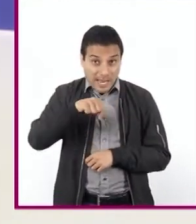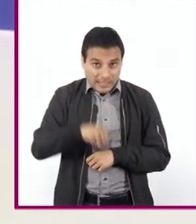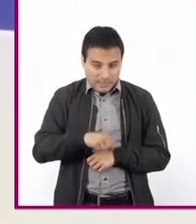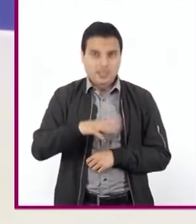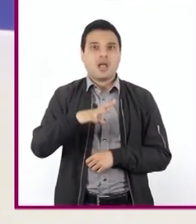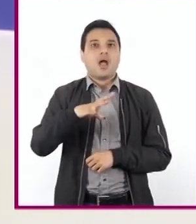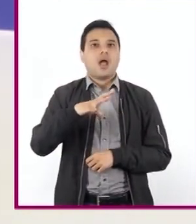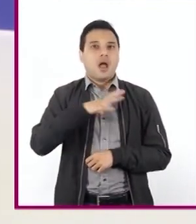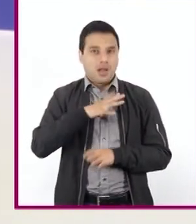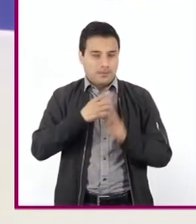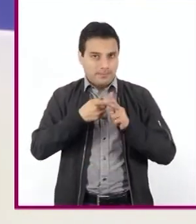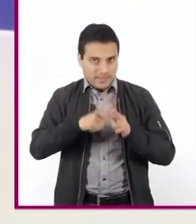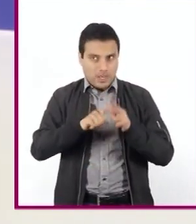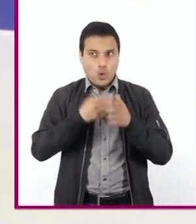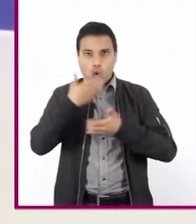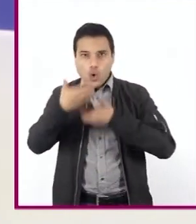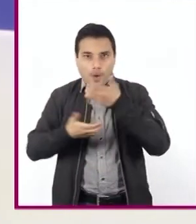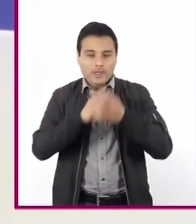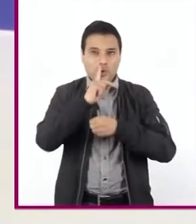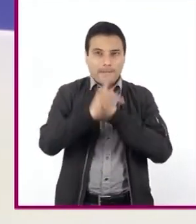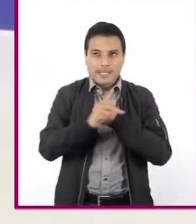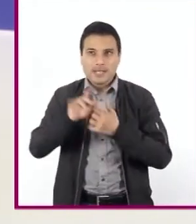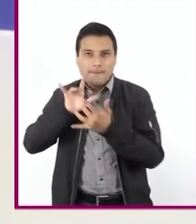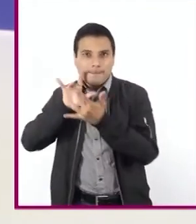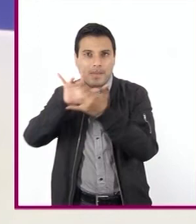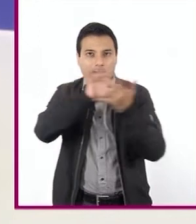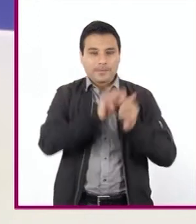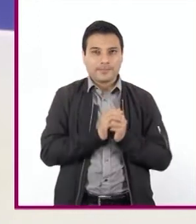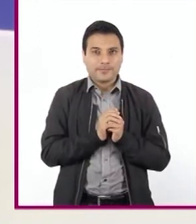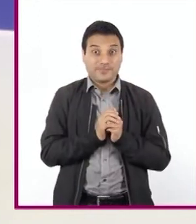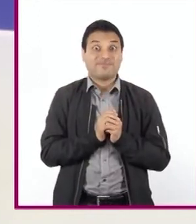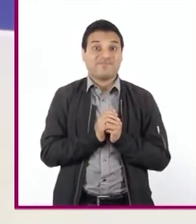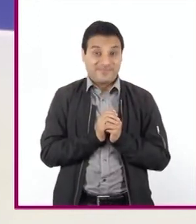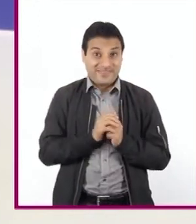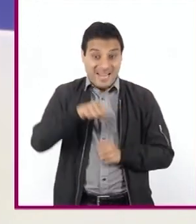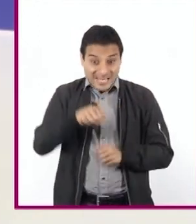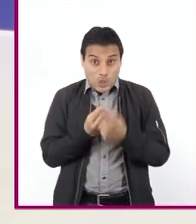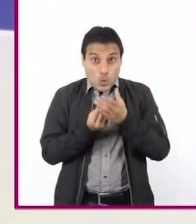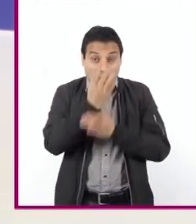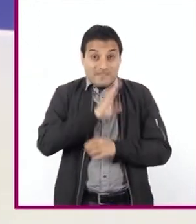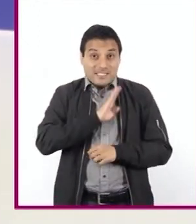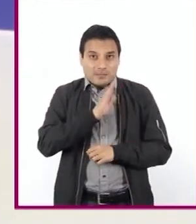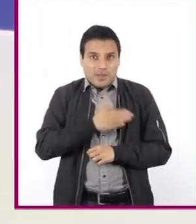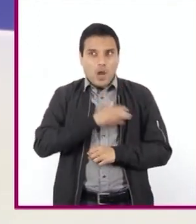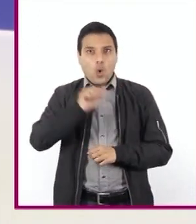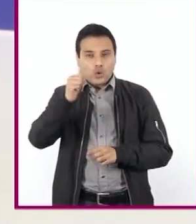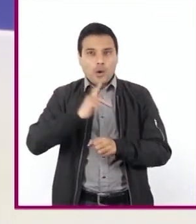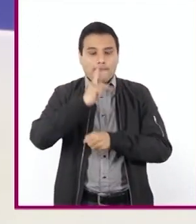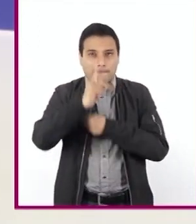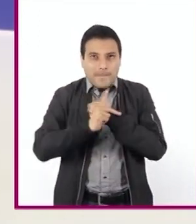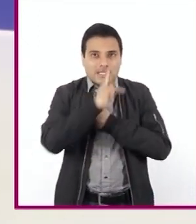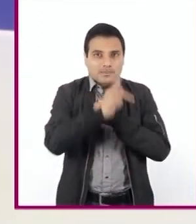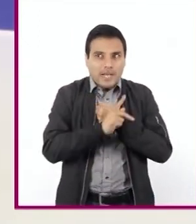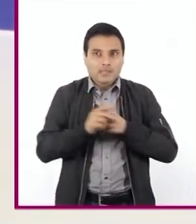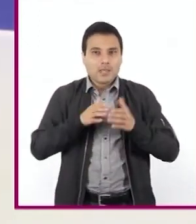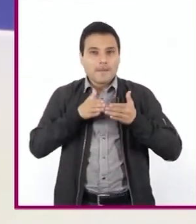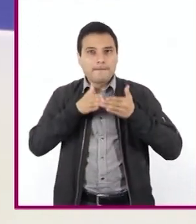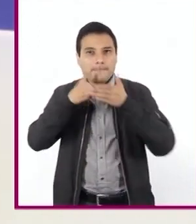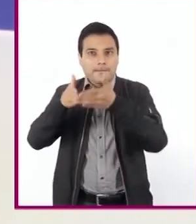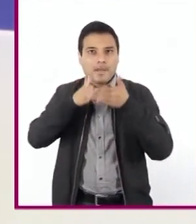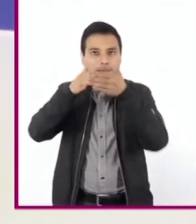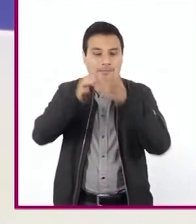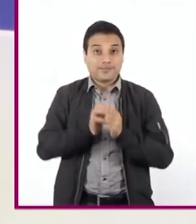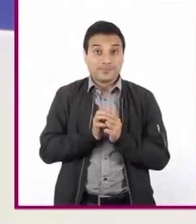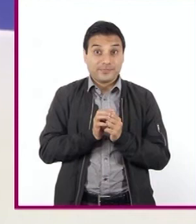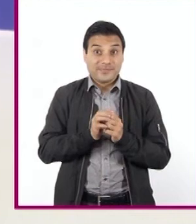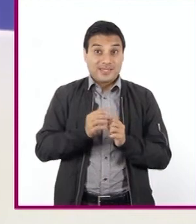primera globalización? Pues se refiere a esta circulación de la mercancía alrededor del mundo y que antes de la llegada de los españoles